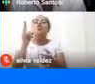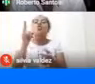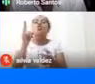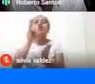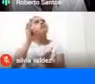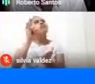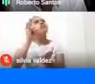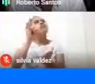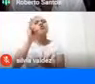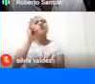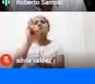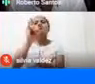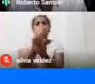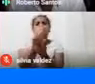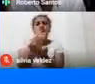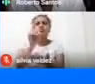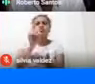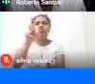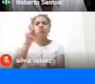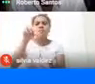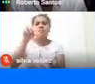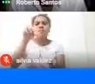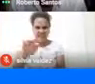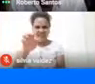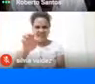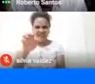Bueno Por supuesto Que el